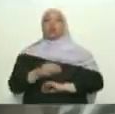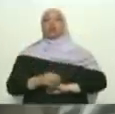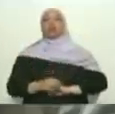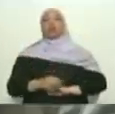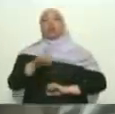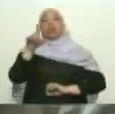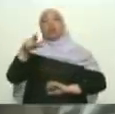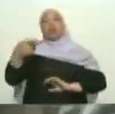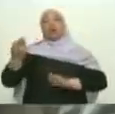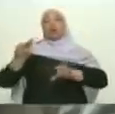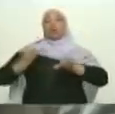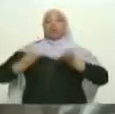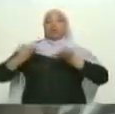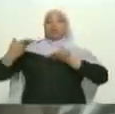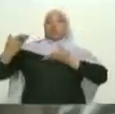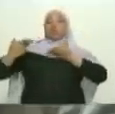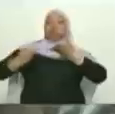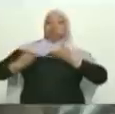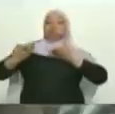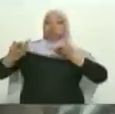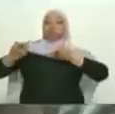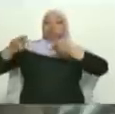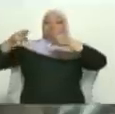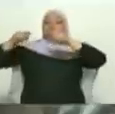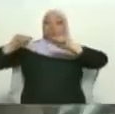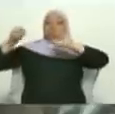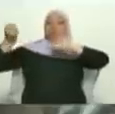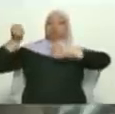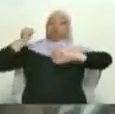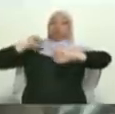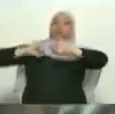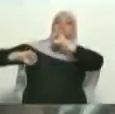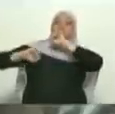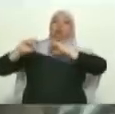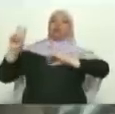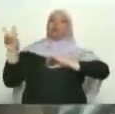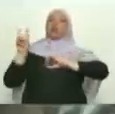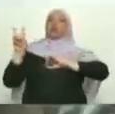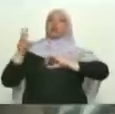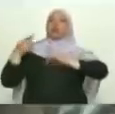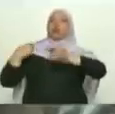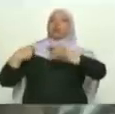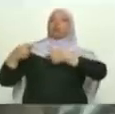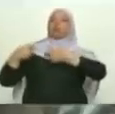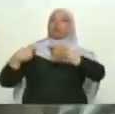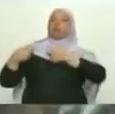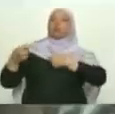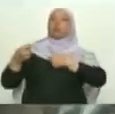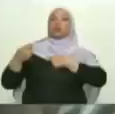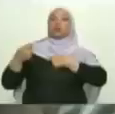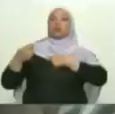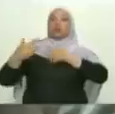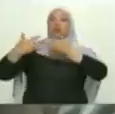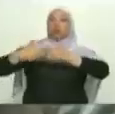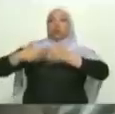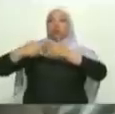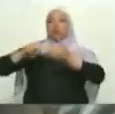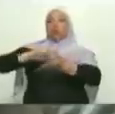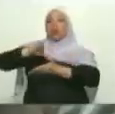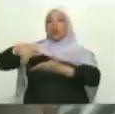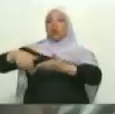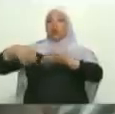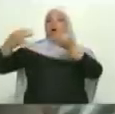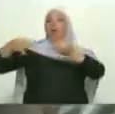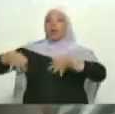medidas que impidieron que Venezuela comerciara sus riquezas naturales para